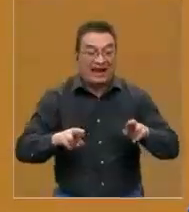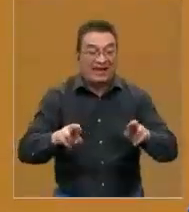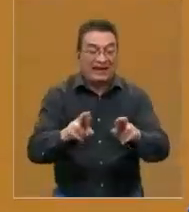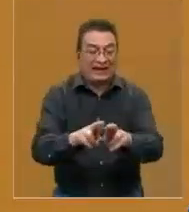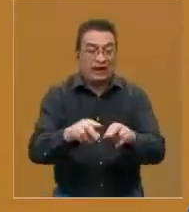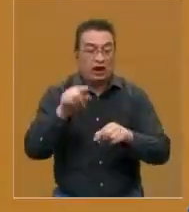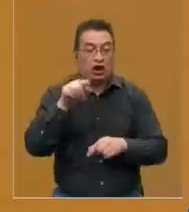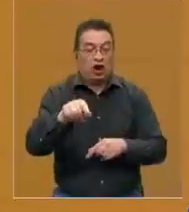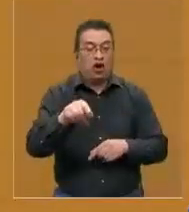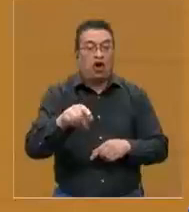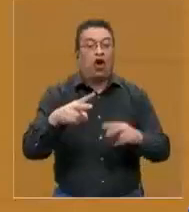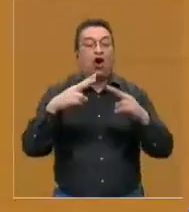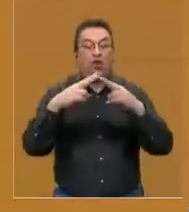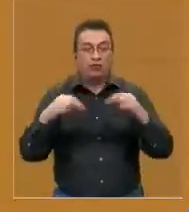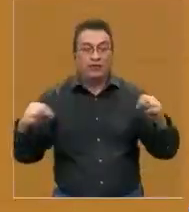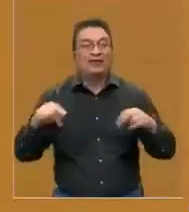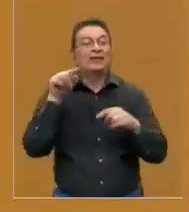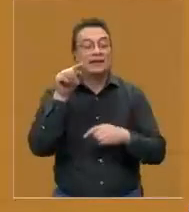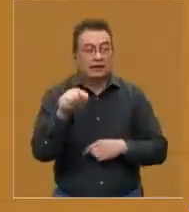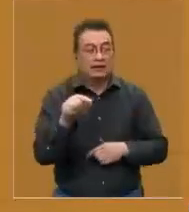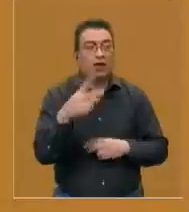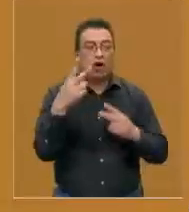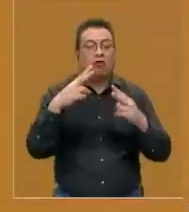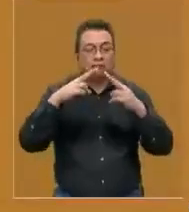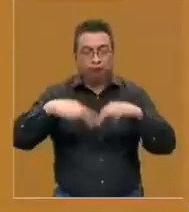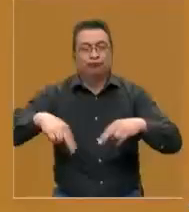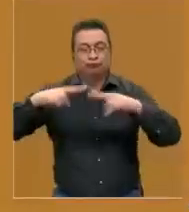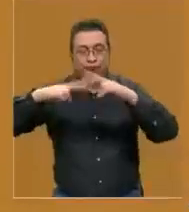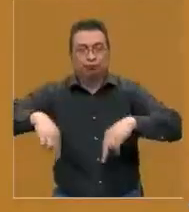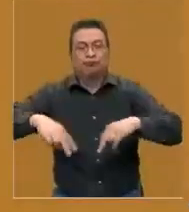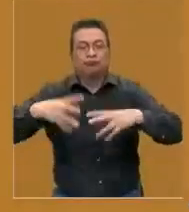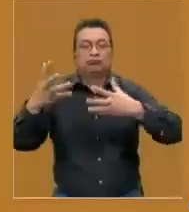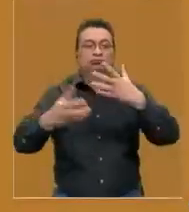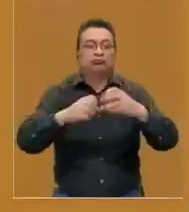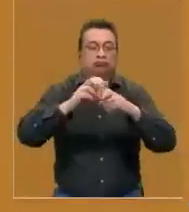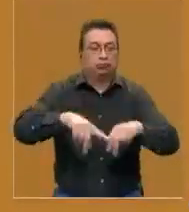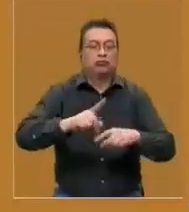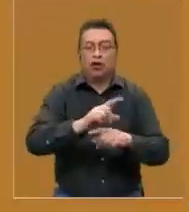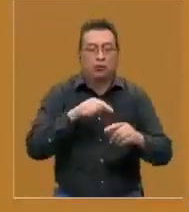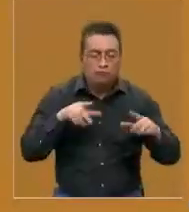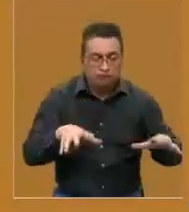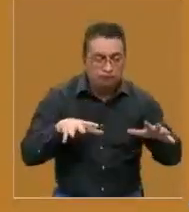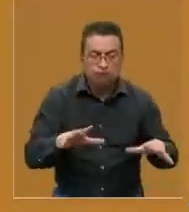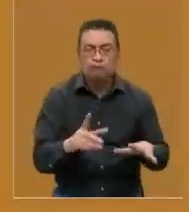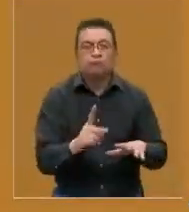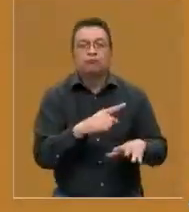río hay 2 puentes que fueron derribados hace ya varios días y donde todavía no es posible cruzar.